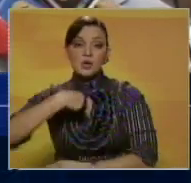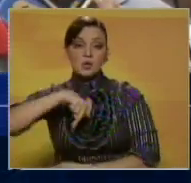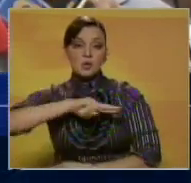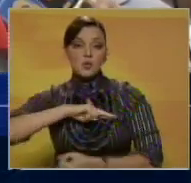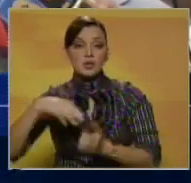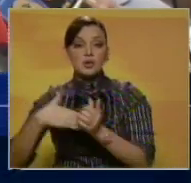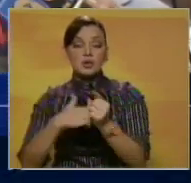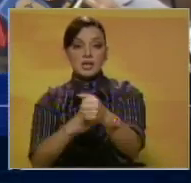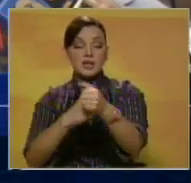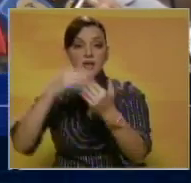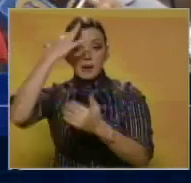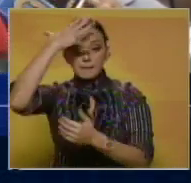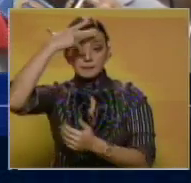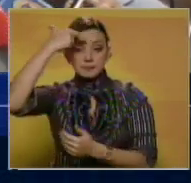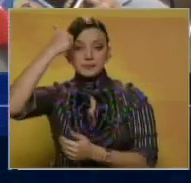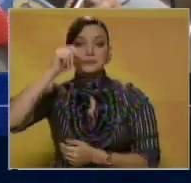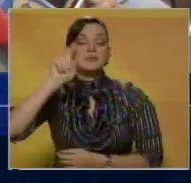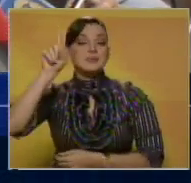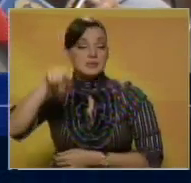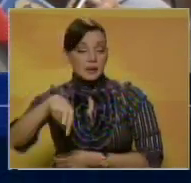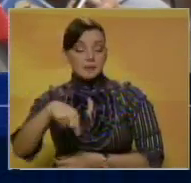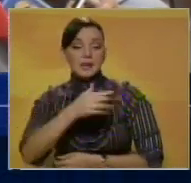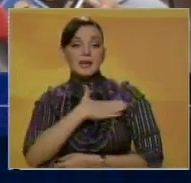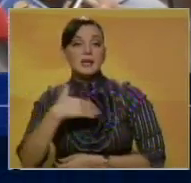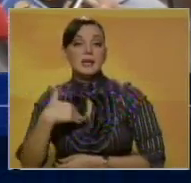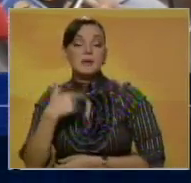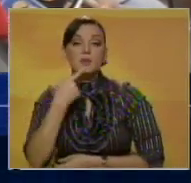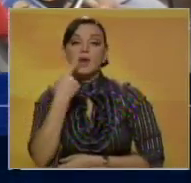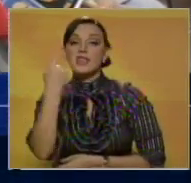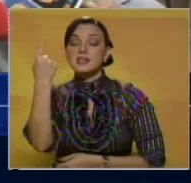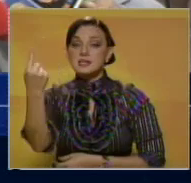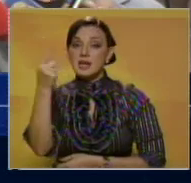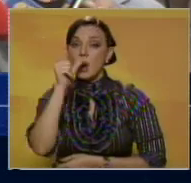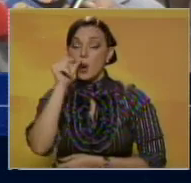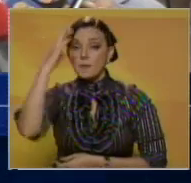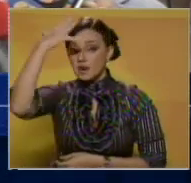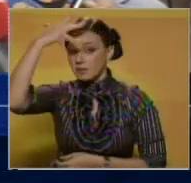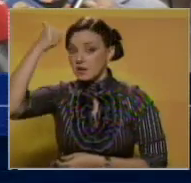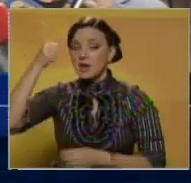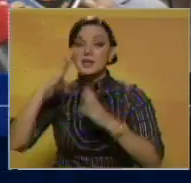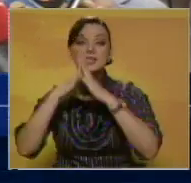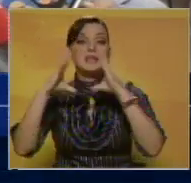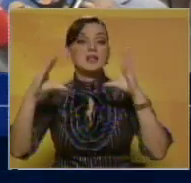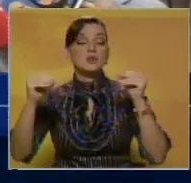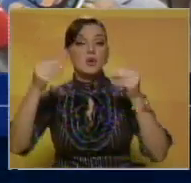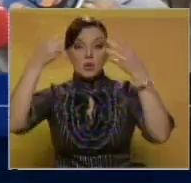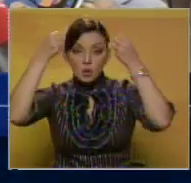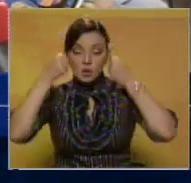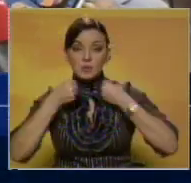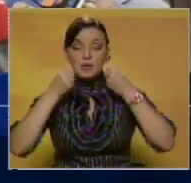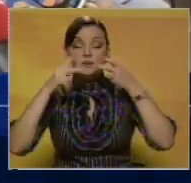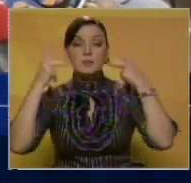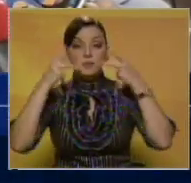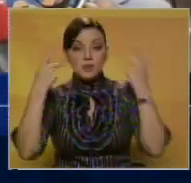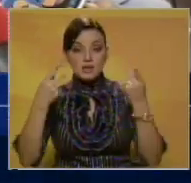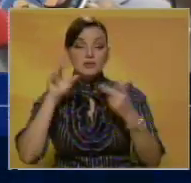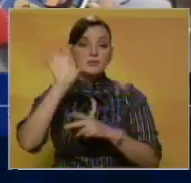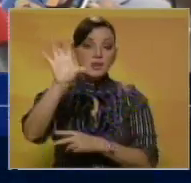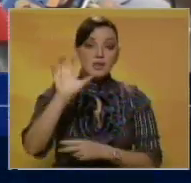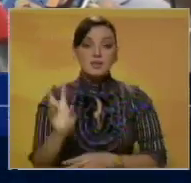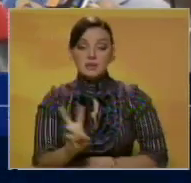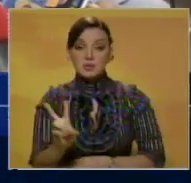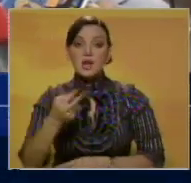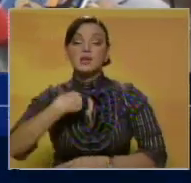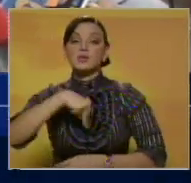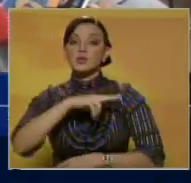Manuel Rosales, donde además queremos expresarle a Manuel Rosales y a todos los presos políticos del país que vamos